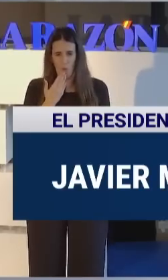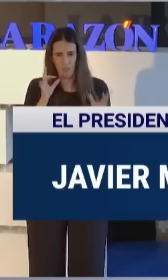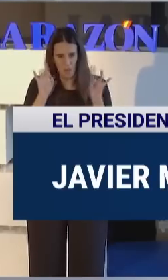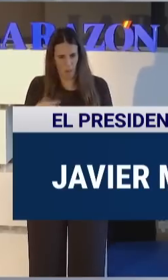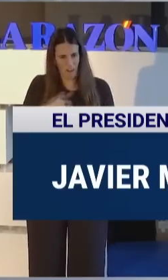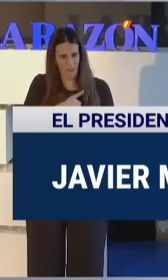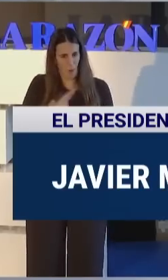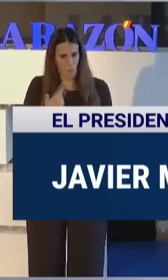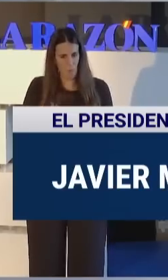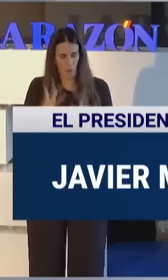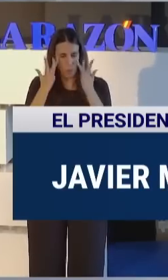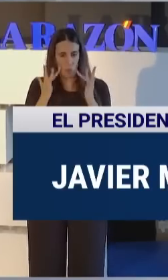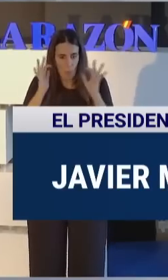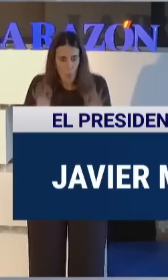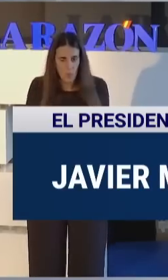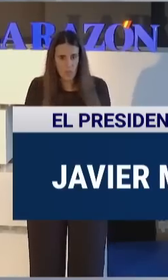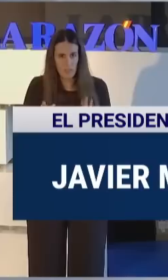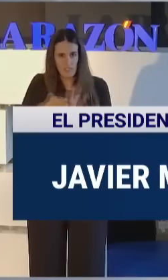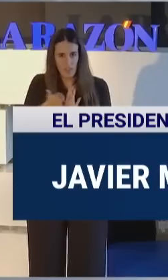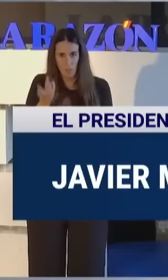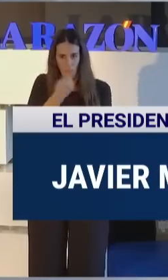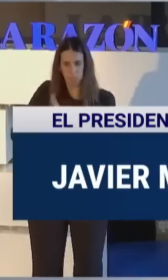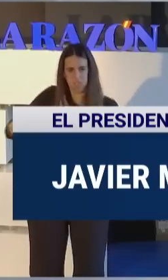haciendo redistribución del ingreso. Entonces,